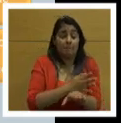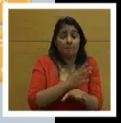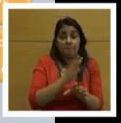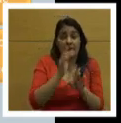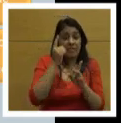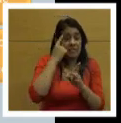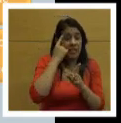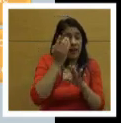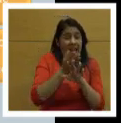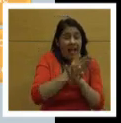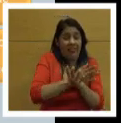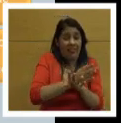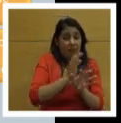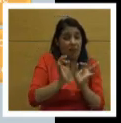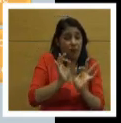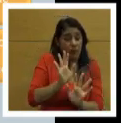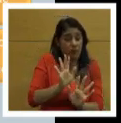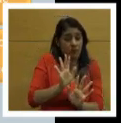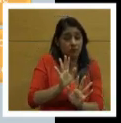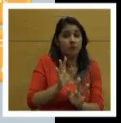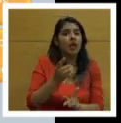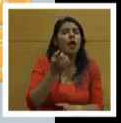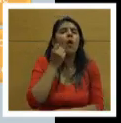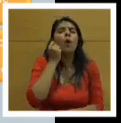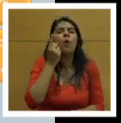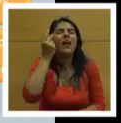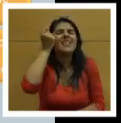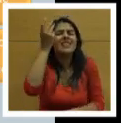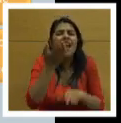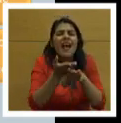el tema de las concepciones que se tienen,